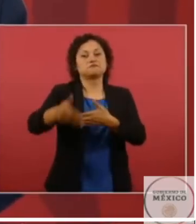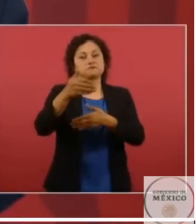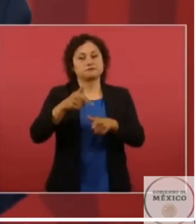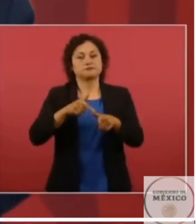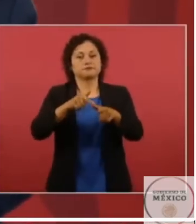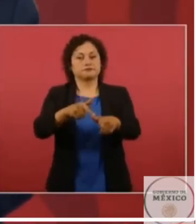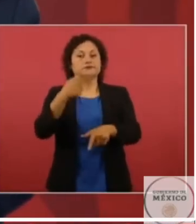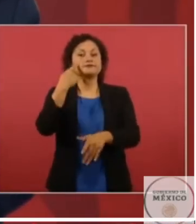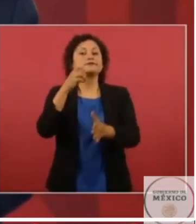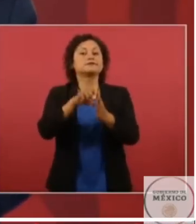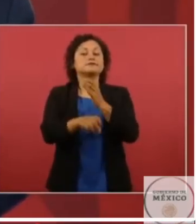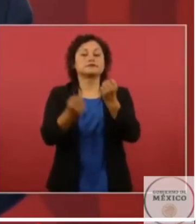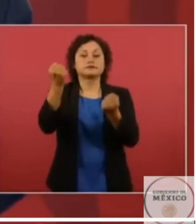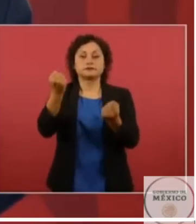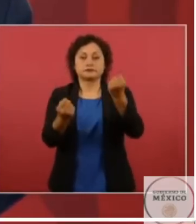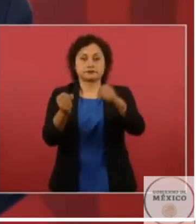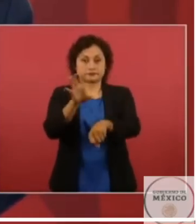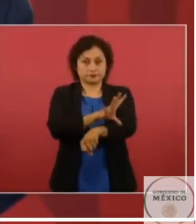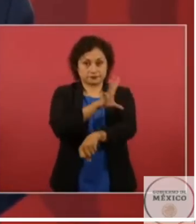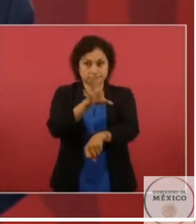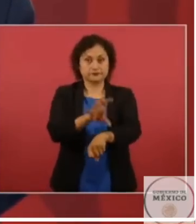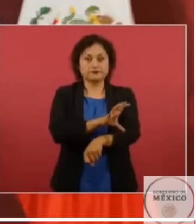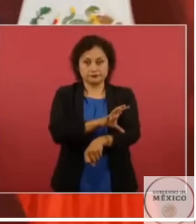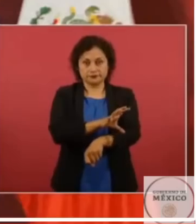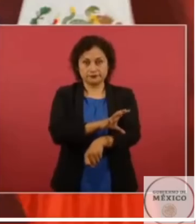cuando está pasado del